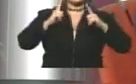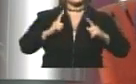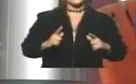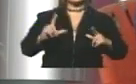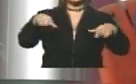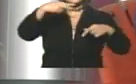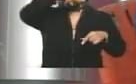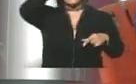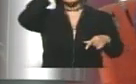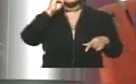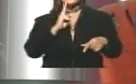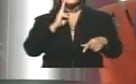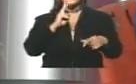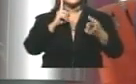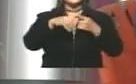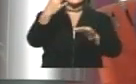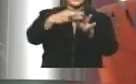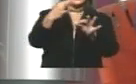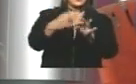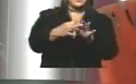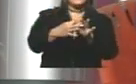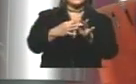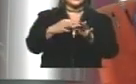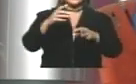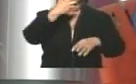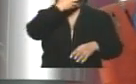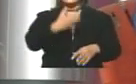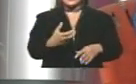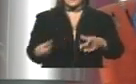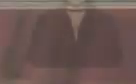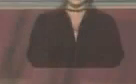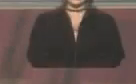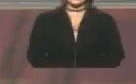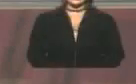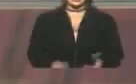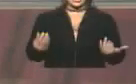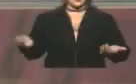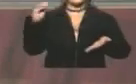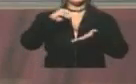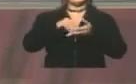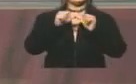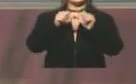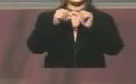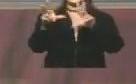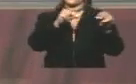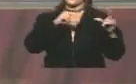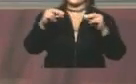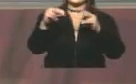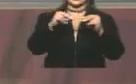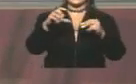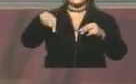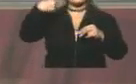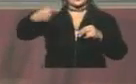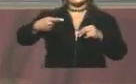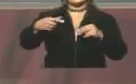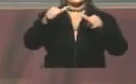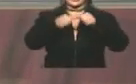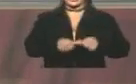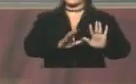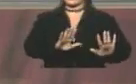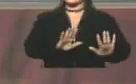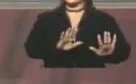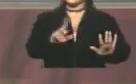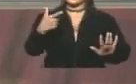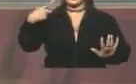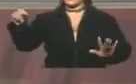Virgen del Valle en septiembre hasta la Navidad y se repite el ciclo. Bien, y vamos a seguir entonces conversando. Oscar, más adelante te quedas con nosotros,